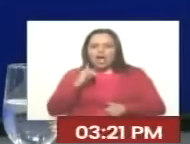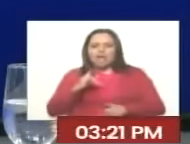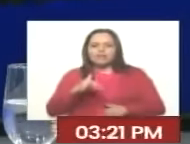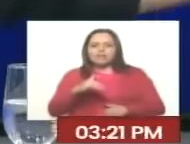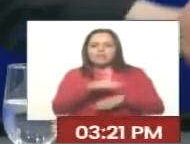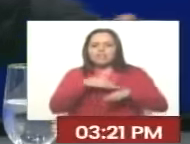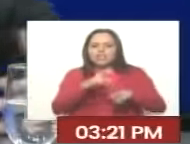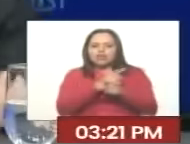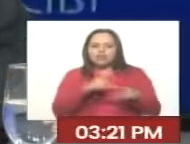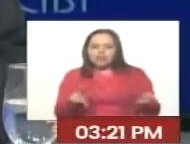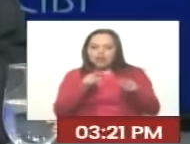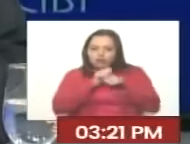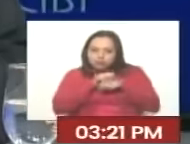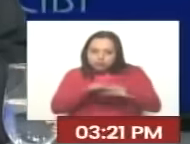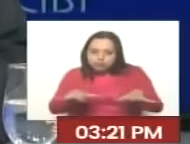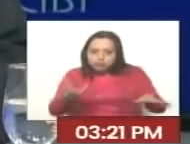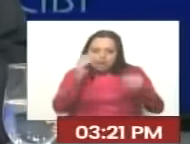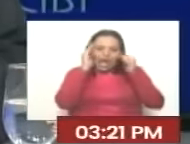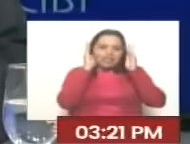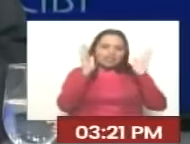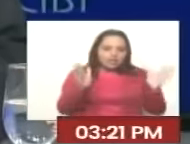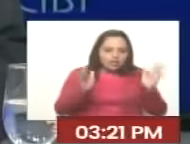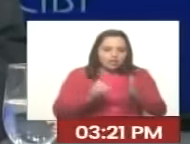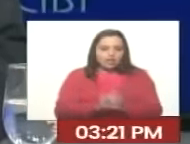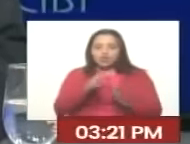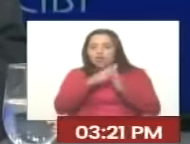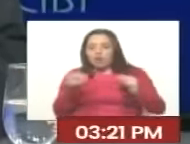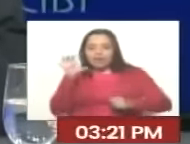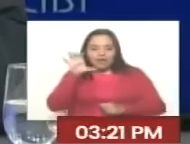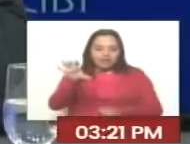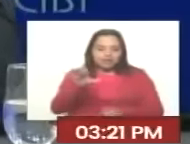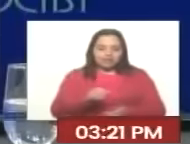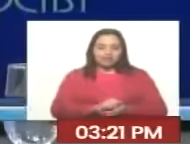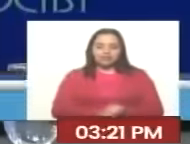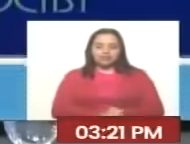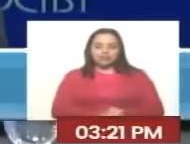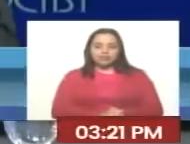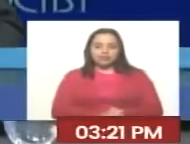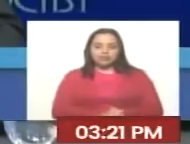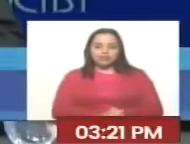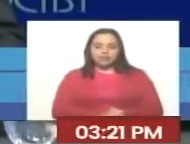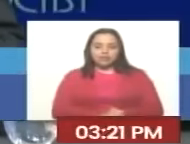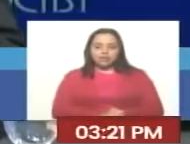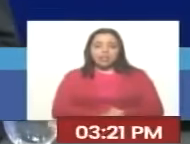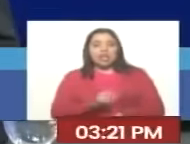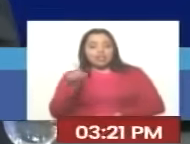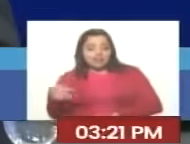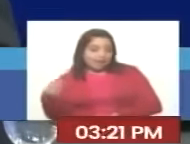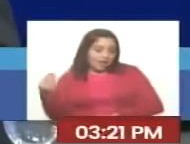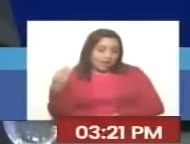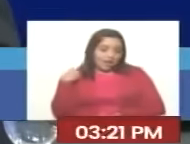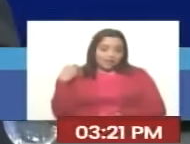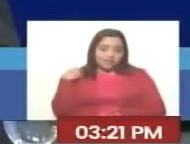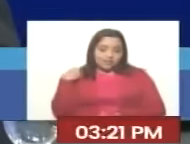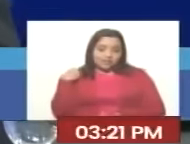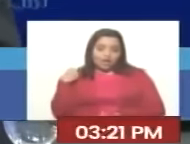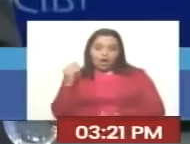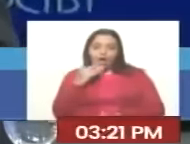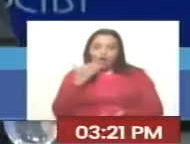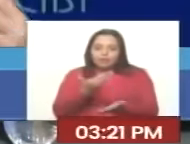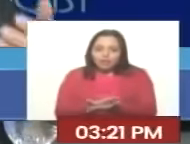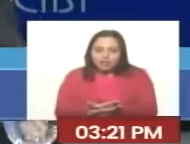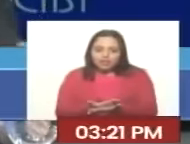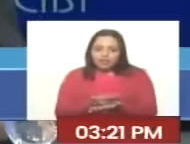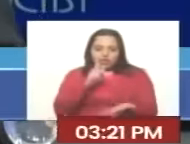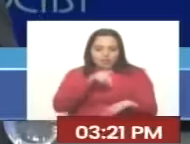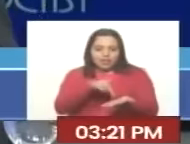Público desplegado en todo el país. La que nos informan y nos solicitan